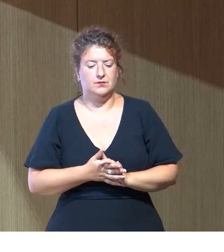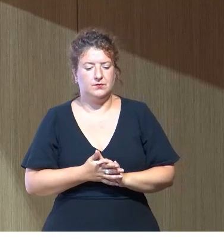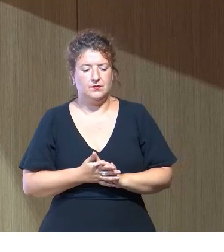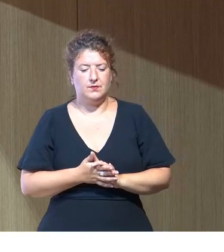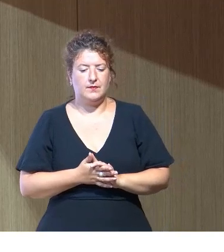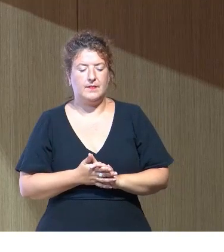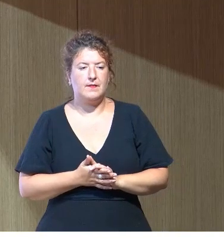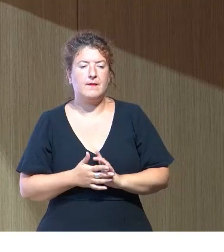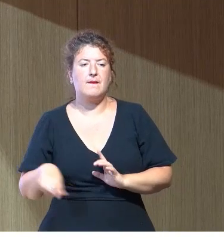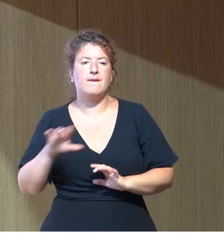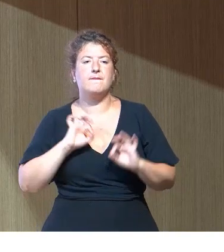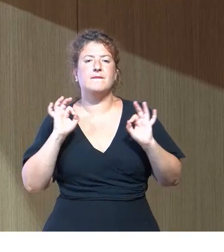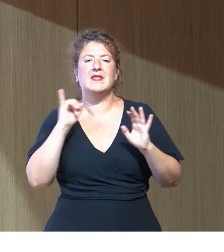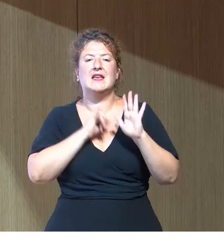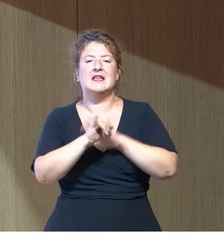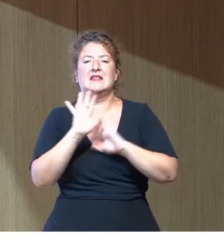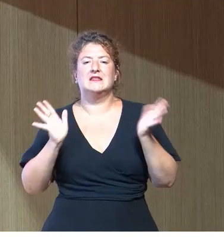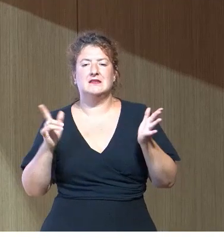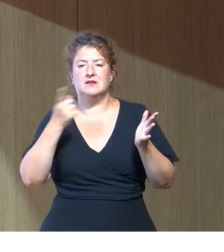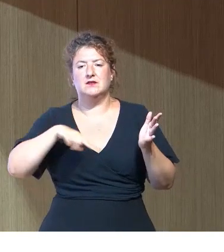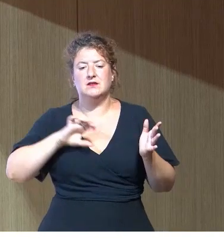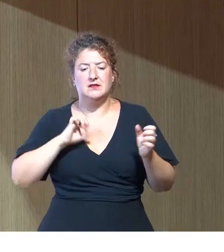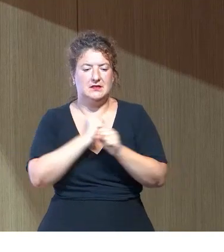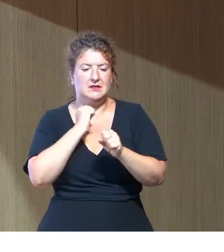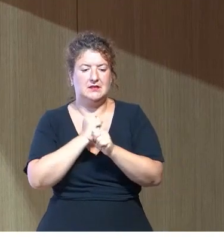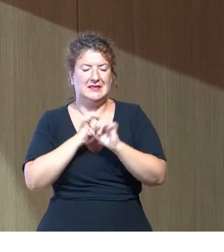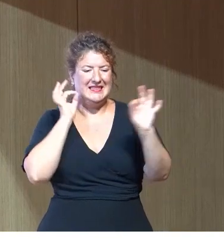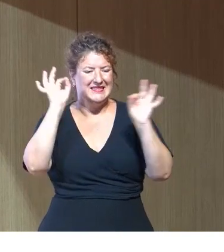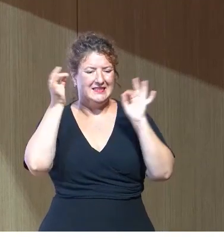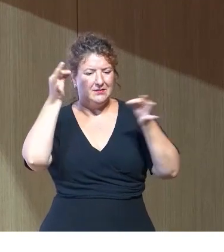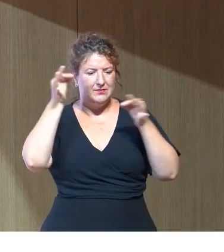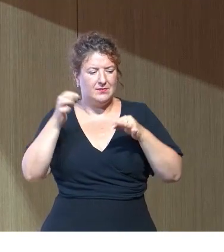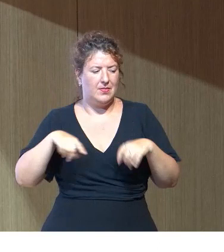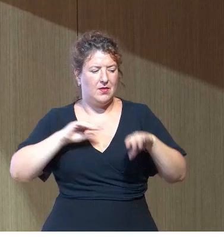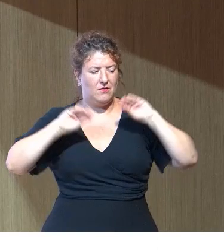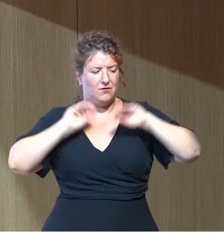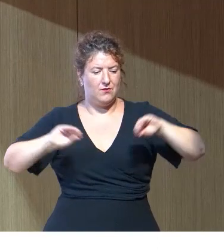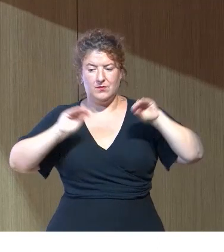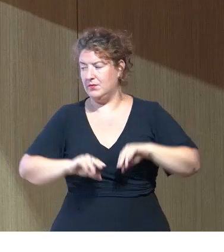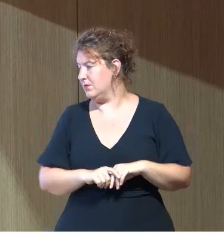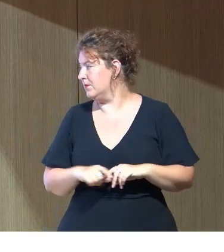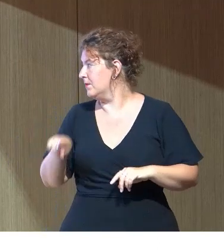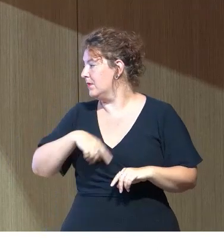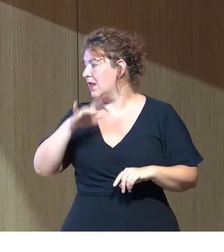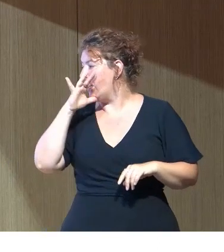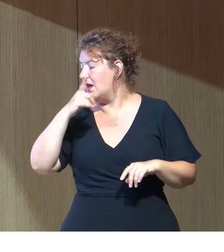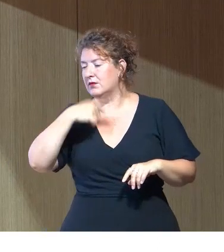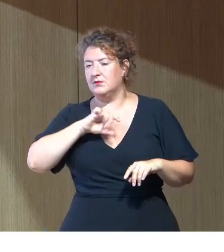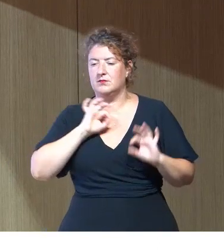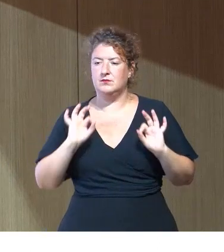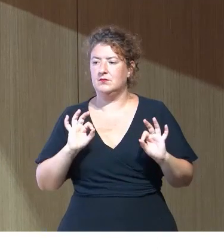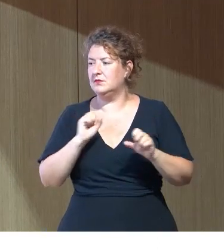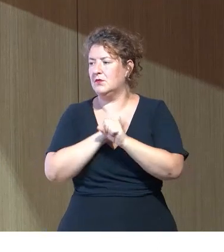de donde veníamos haciendo en inserta desde el principio que trabajábamos más específicamente en empleo y formación y ahora hemos empezado a trabajar en